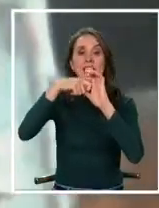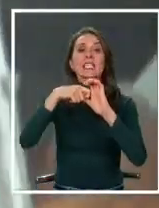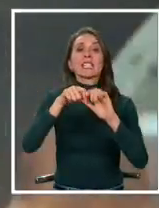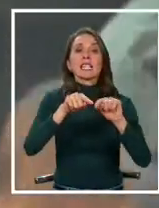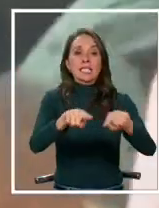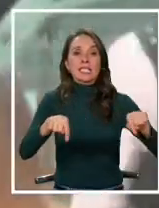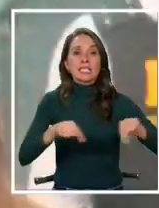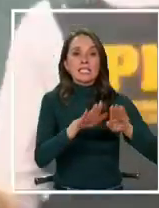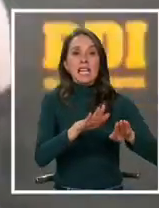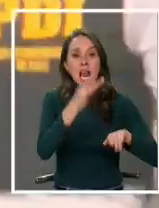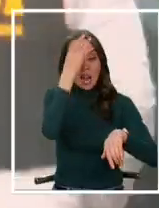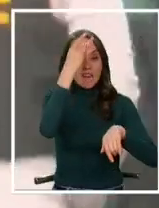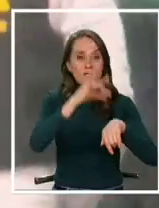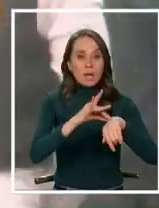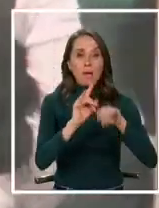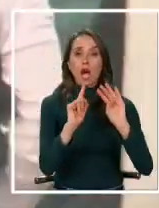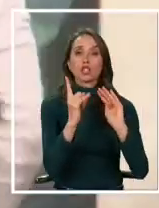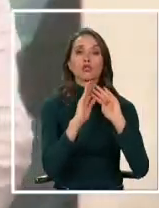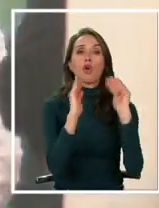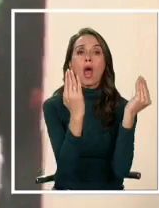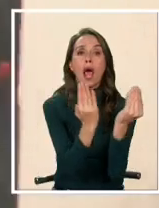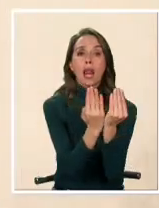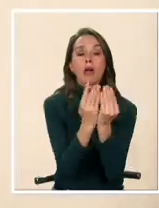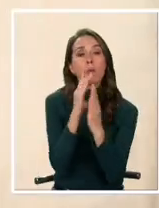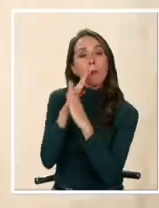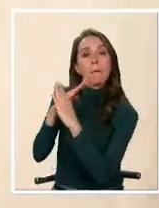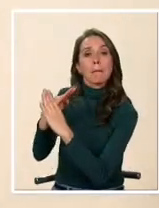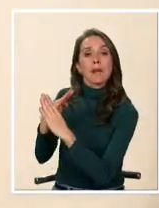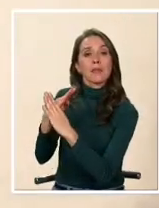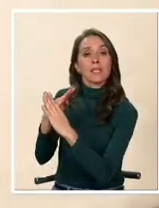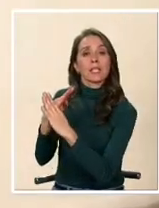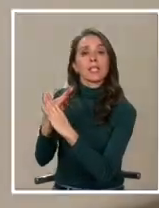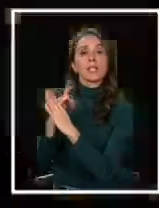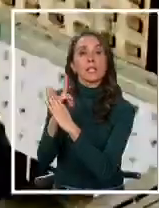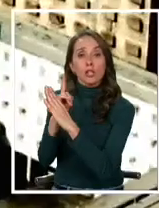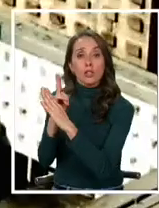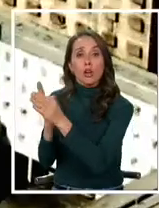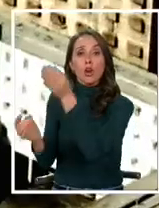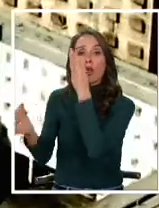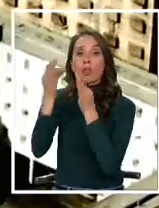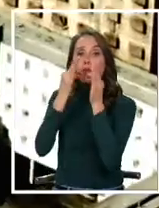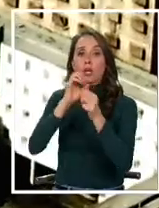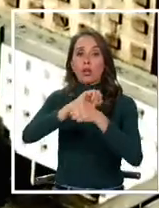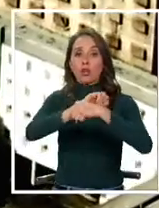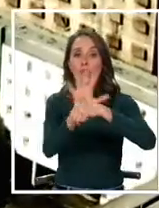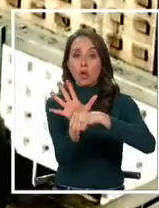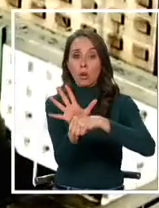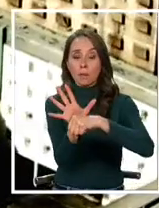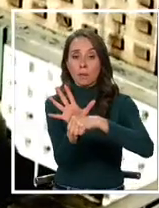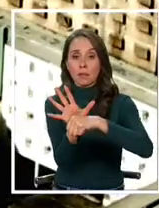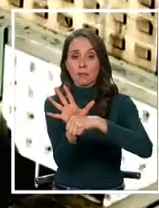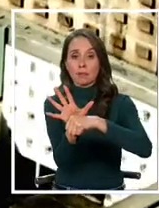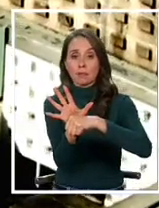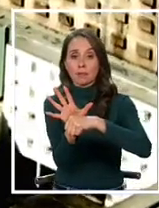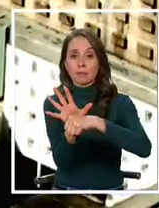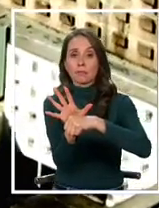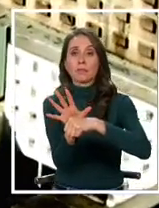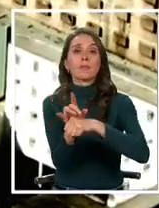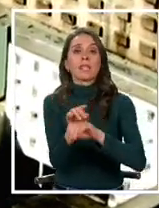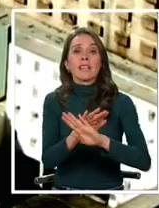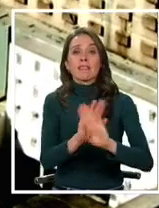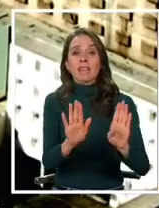de enfermería aislado como forma preventiva para evitar contagios de covid una condición Que